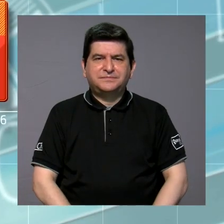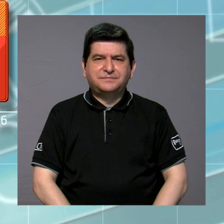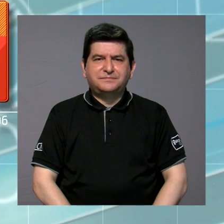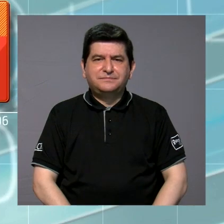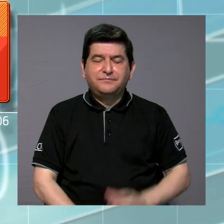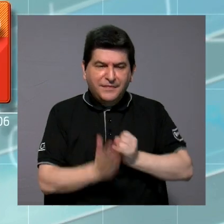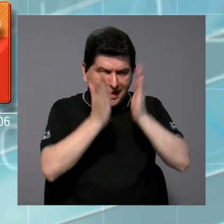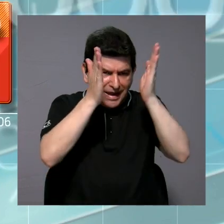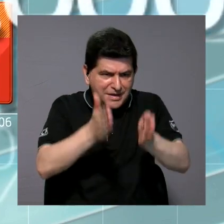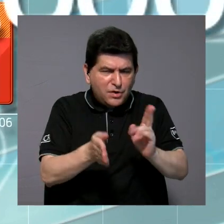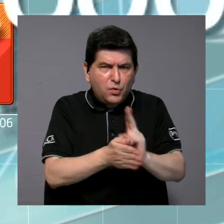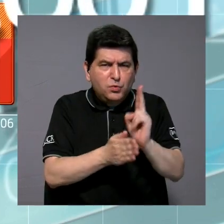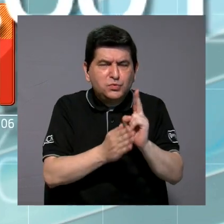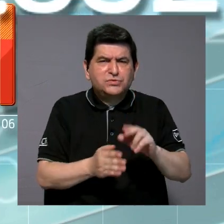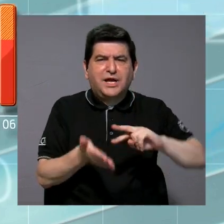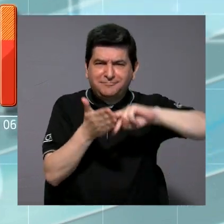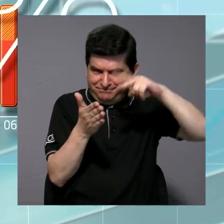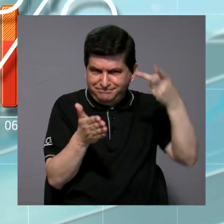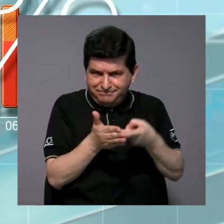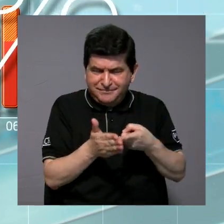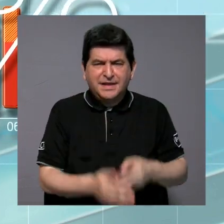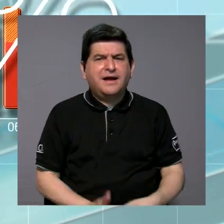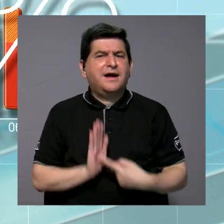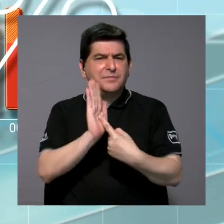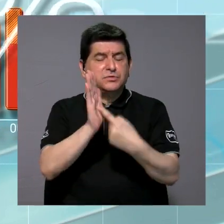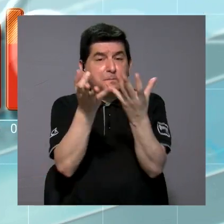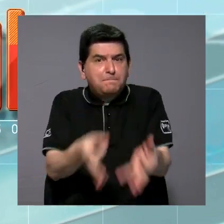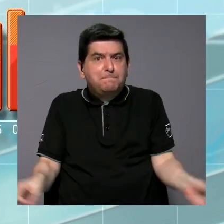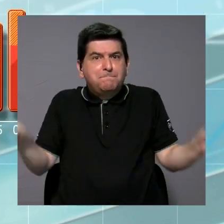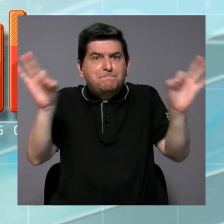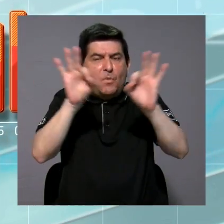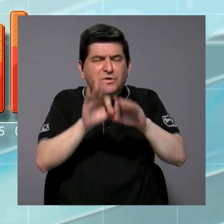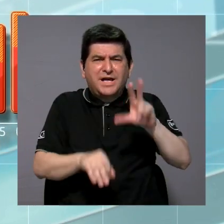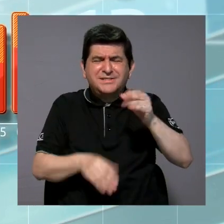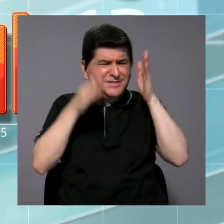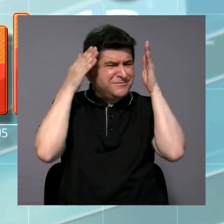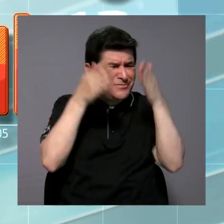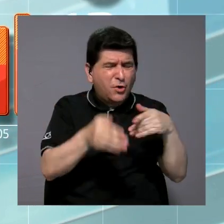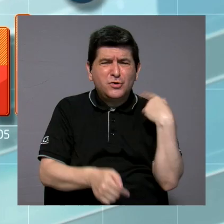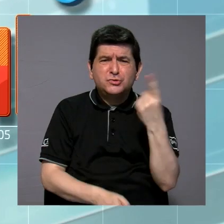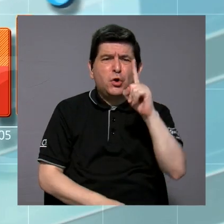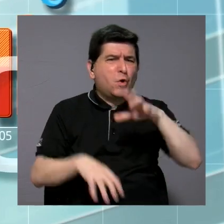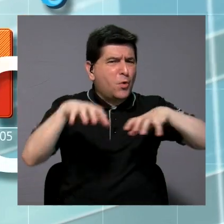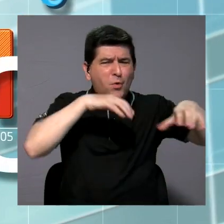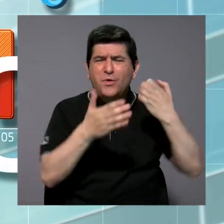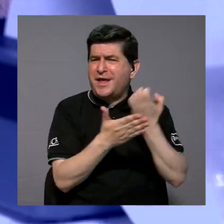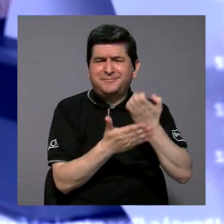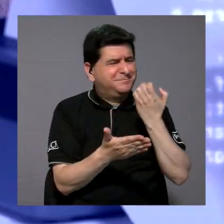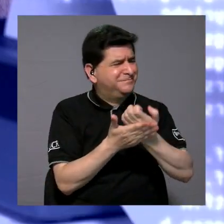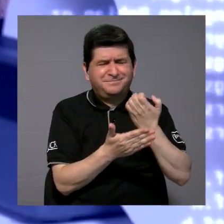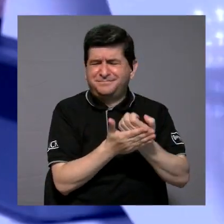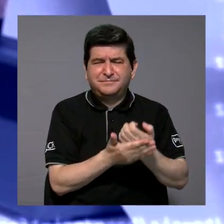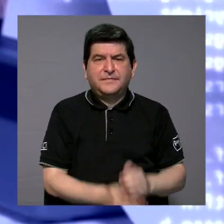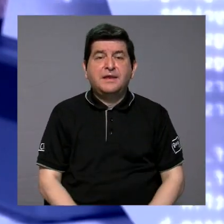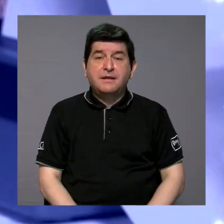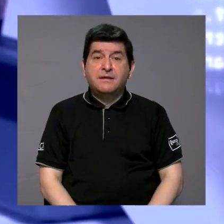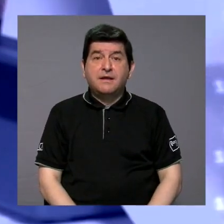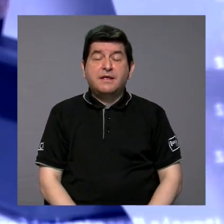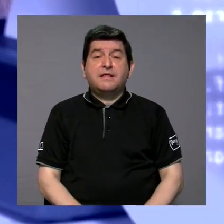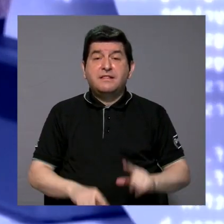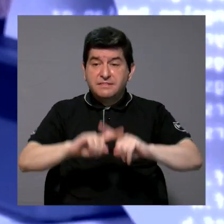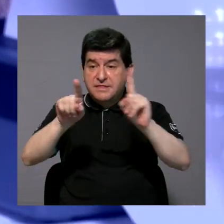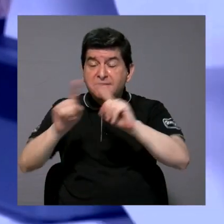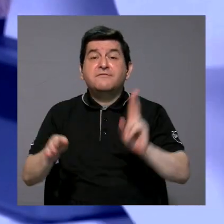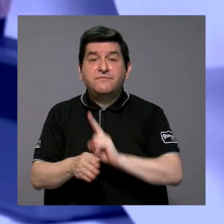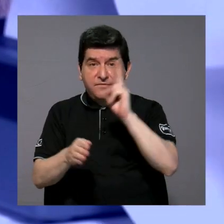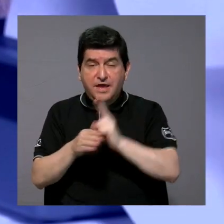El investigador utiliza este concepto cuando señala la importancia de no enfocarse en una sola actividad económica, sino más bien darle